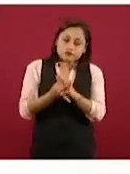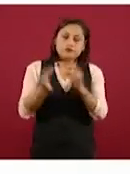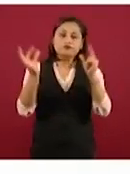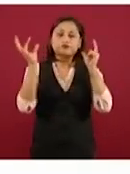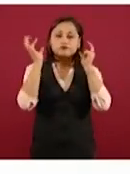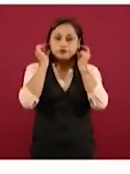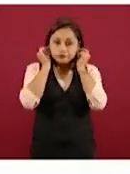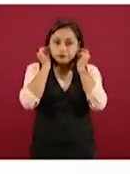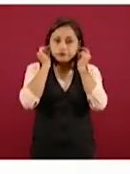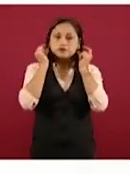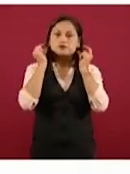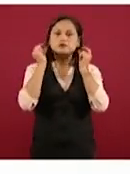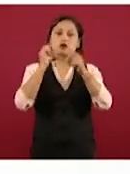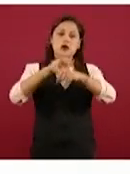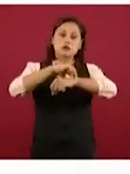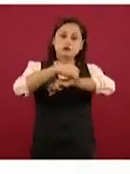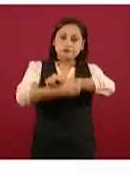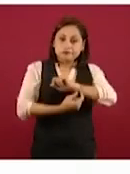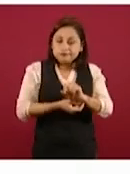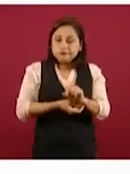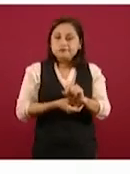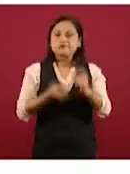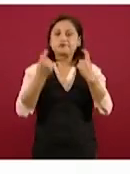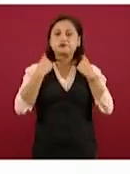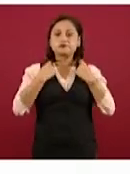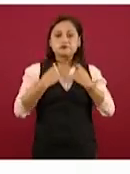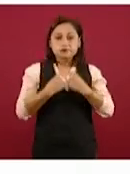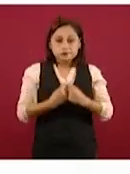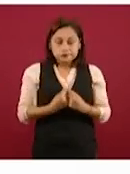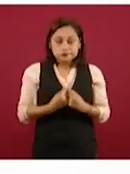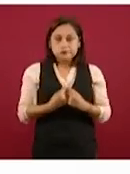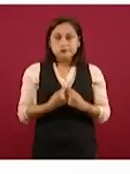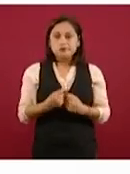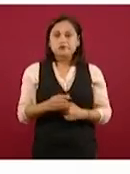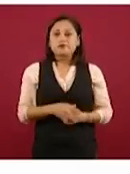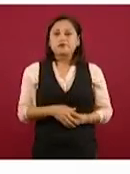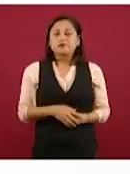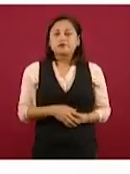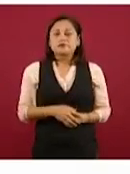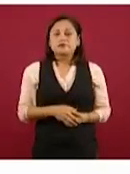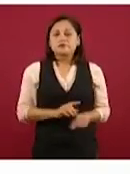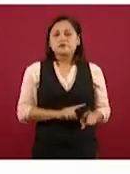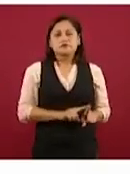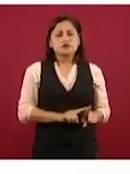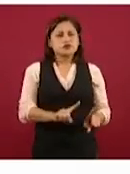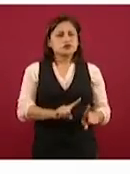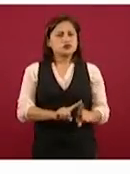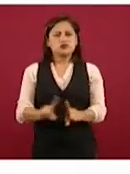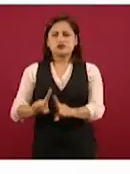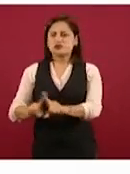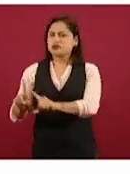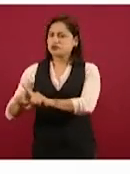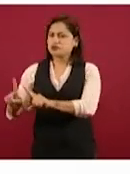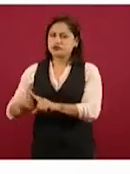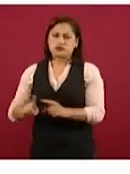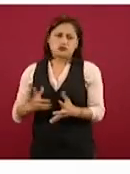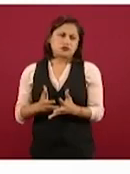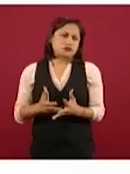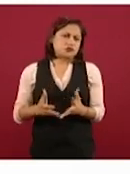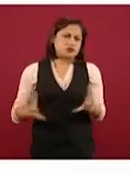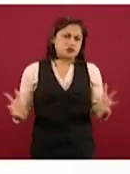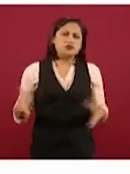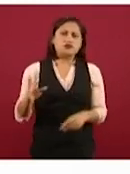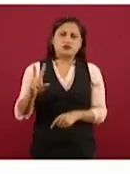aretes, son brazaletes, son collares, una gama, insisto, una gama diversa de